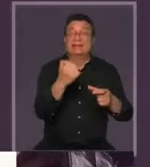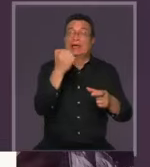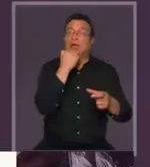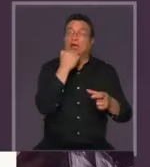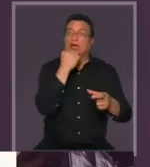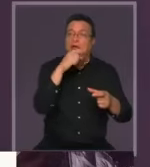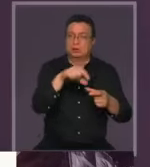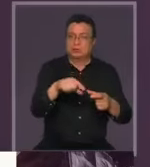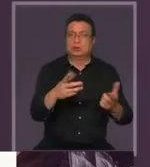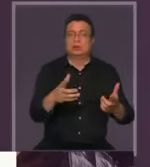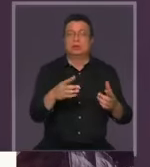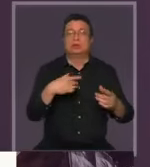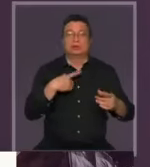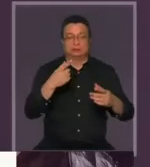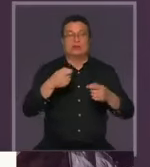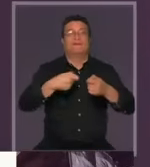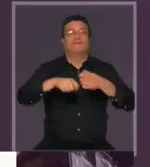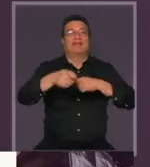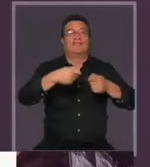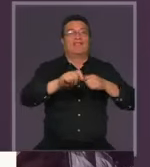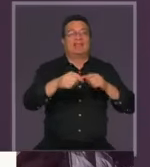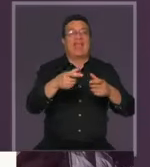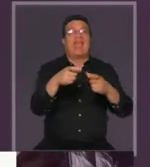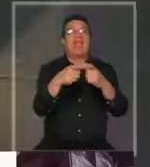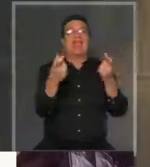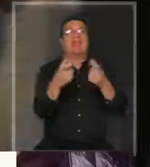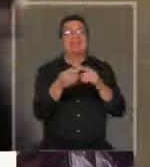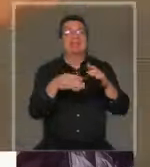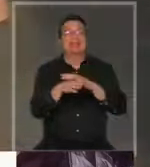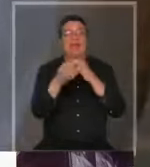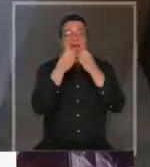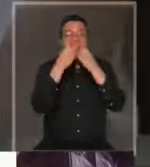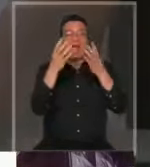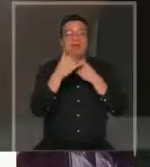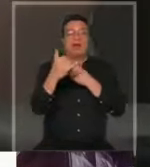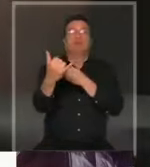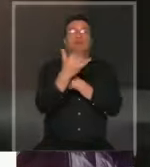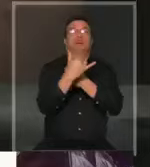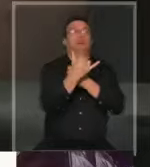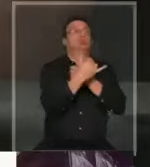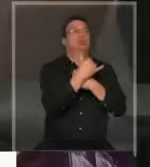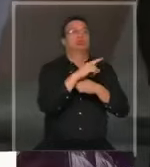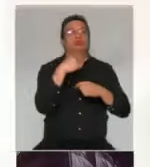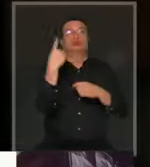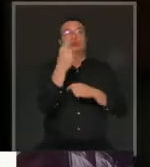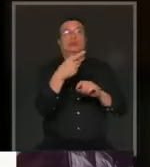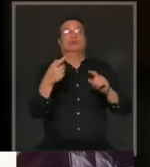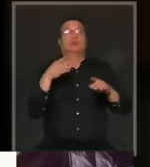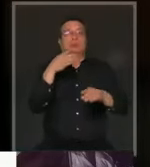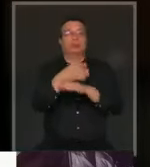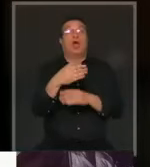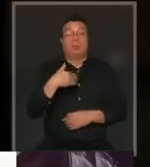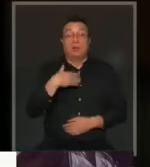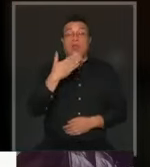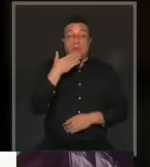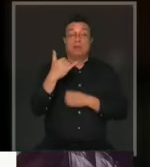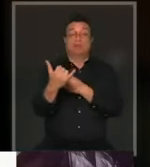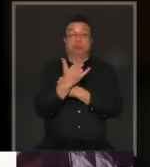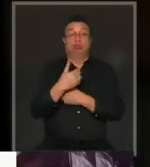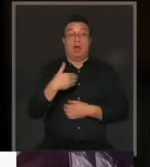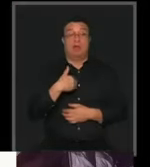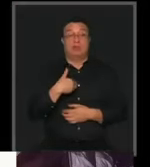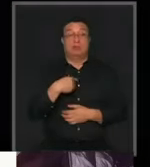Una estructura piramidal de reventa de entradas a conciertos que defraudó incluso a quienes participaron de ella. A mí me estafaron también, así